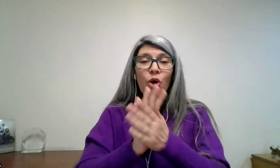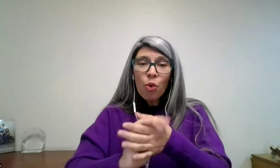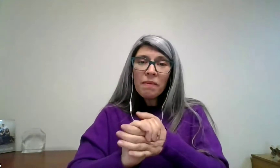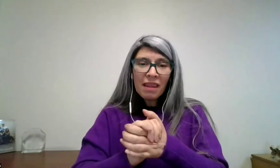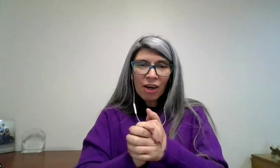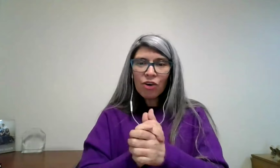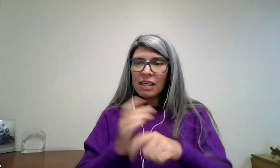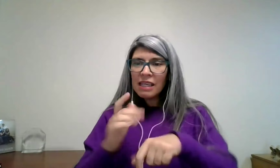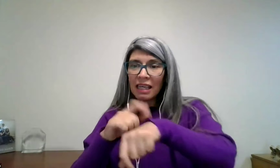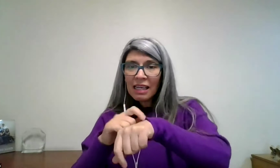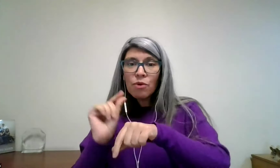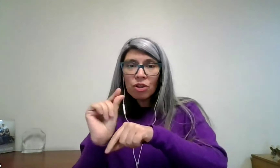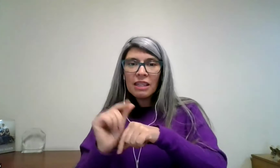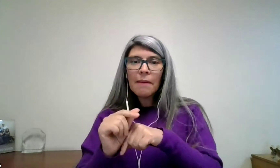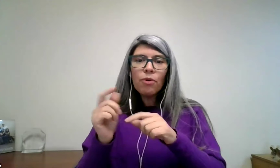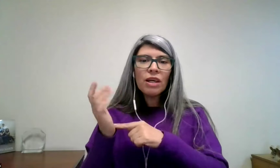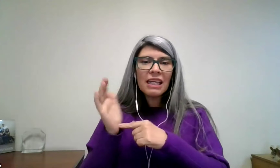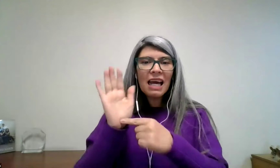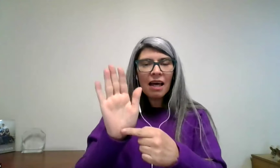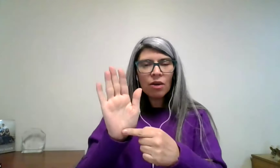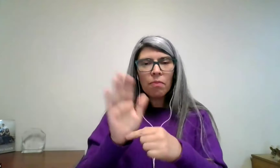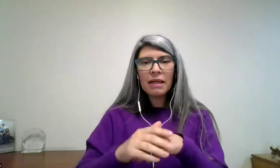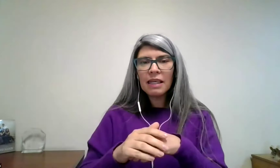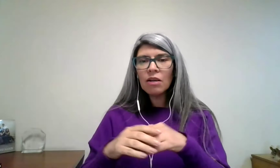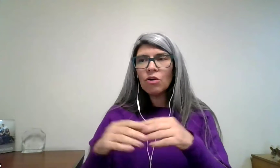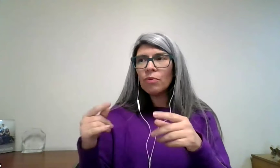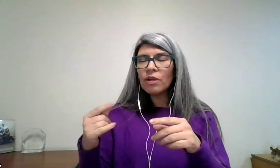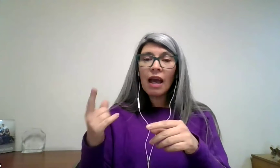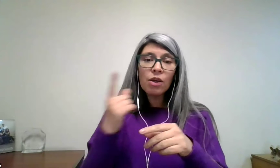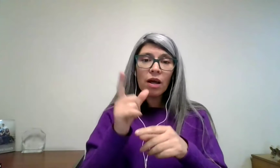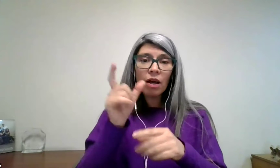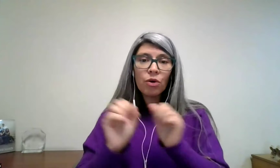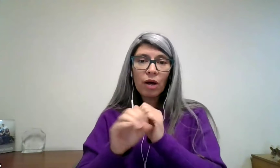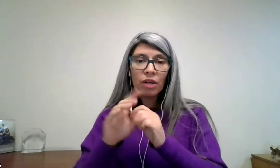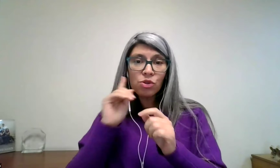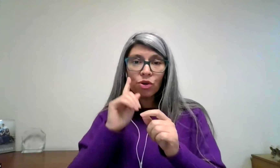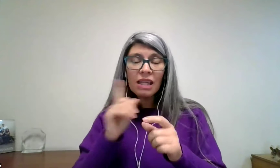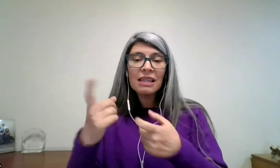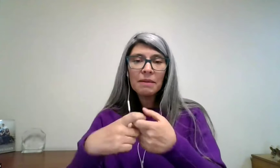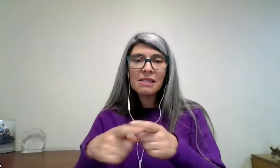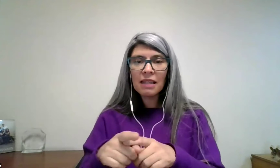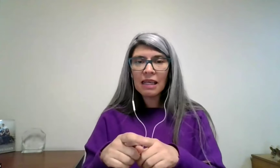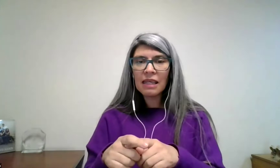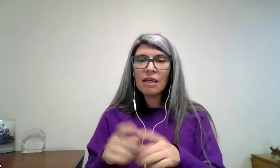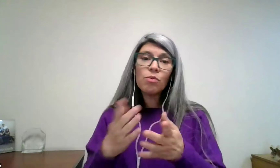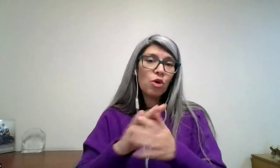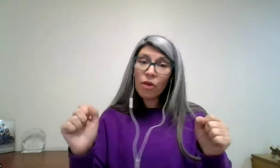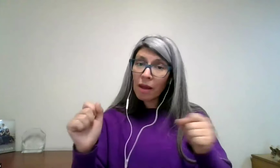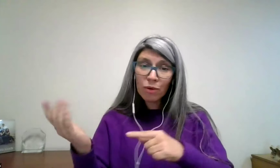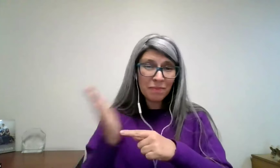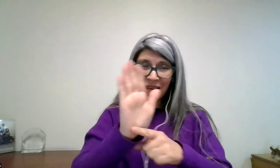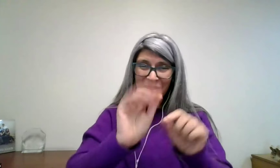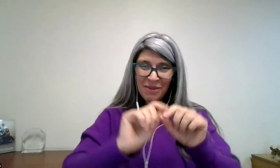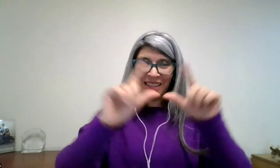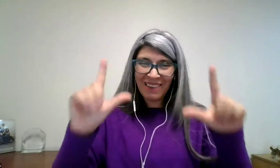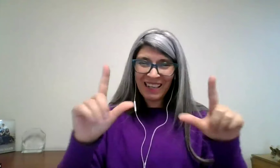Me llegó un video y ya que tenemos tiempo, quería compartirlo porque hay una coeducadora sorda que está presente aquí, como no